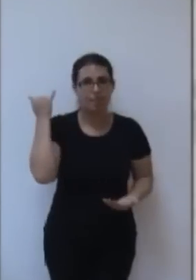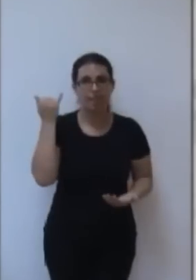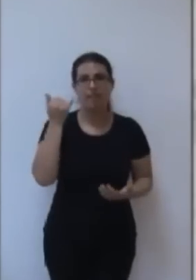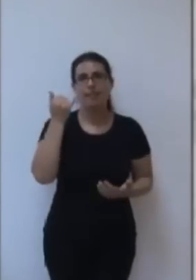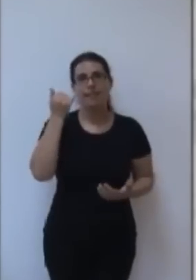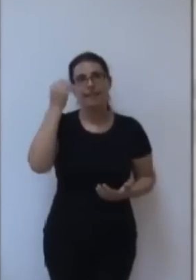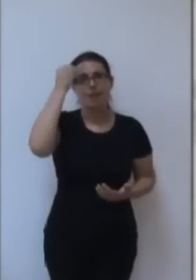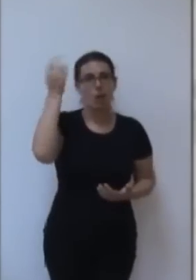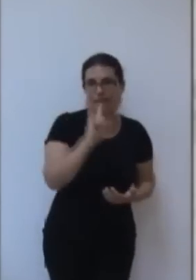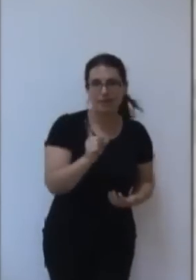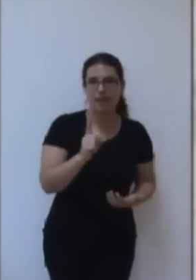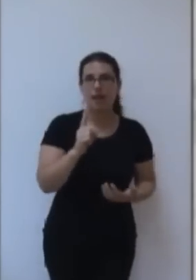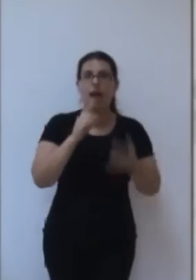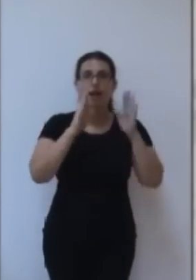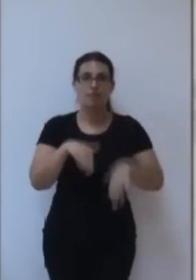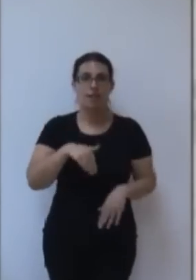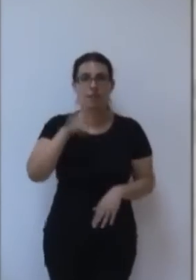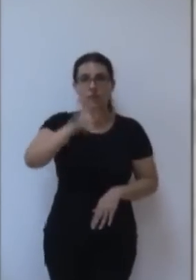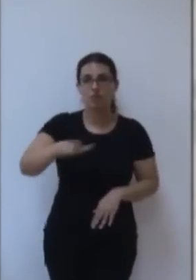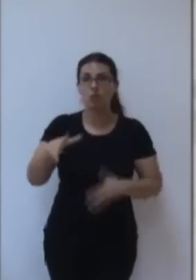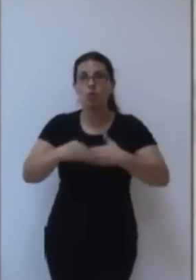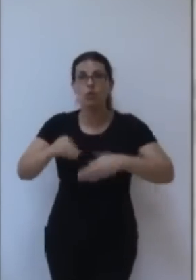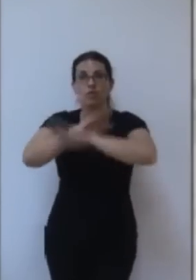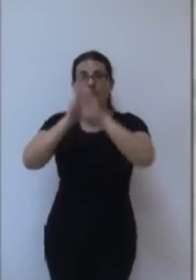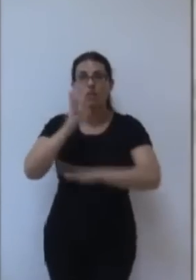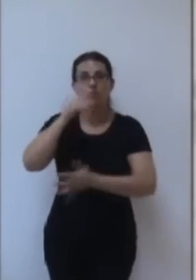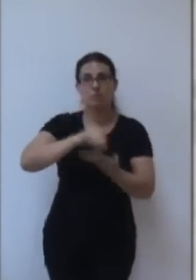las personas que finalmente son usuarias.